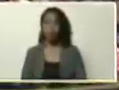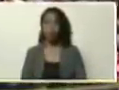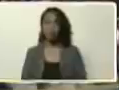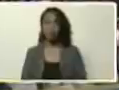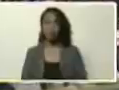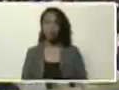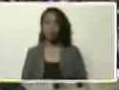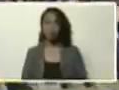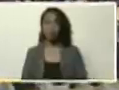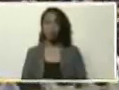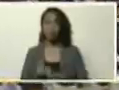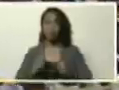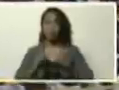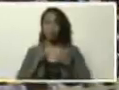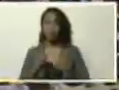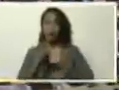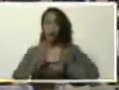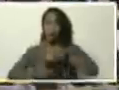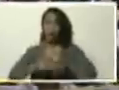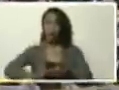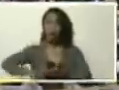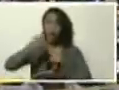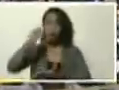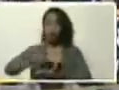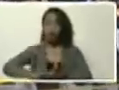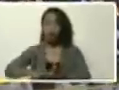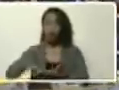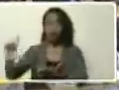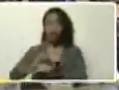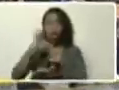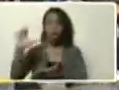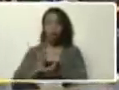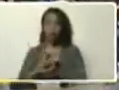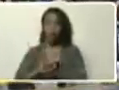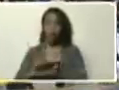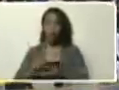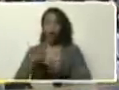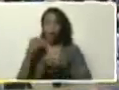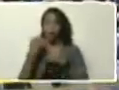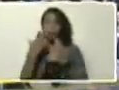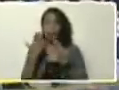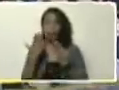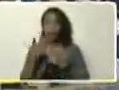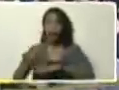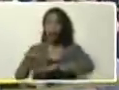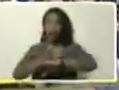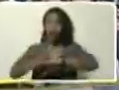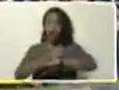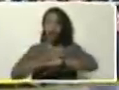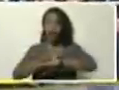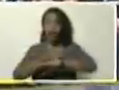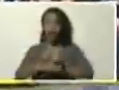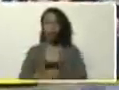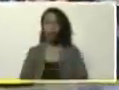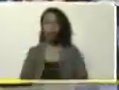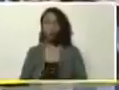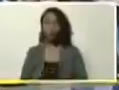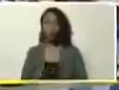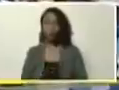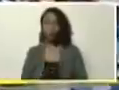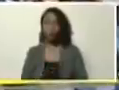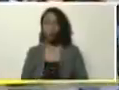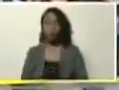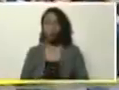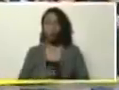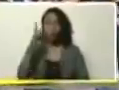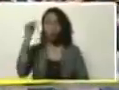De inmediato se estará realizando la firma del libro de actas por parte del gobernador. Por el Consejo